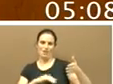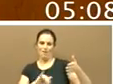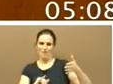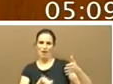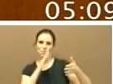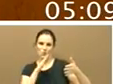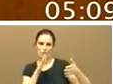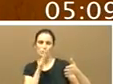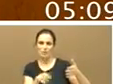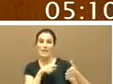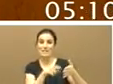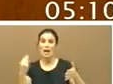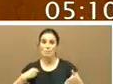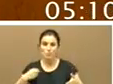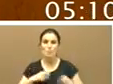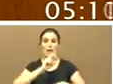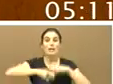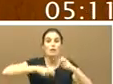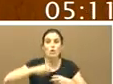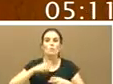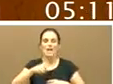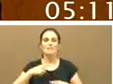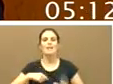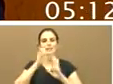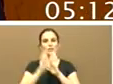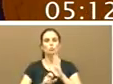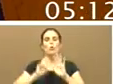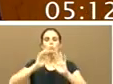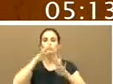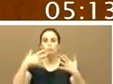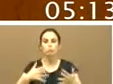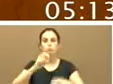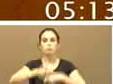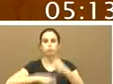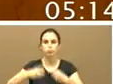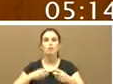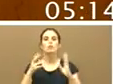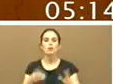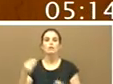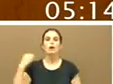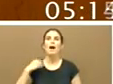ante esa reforma, ante esa actualización, llevaron más